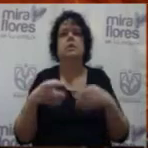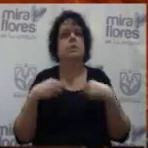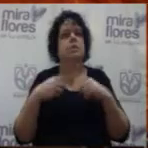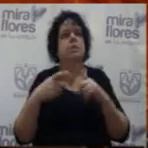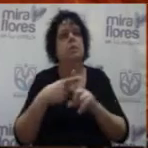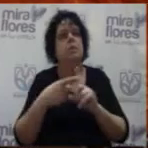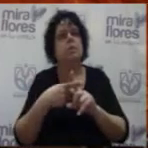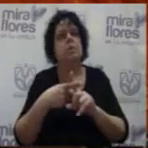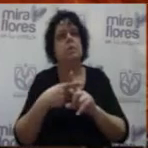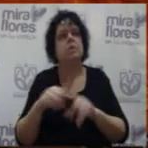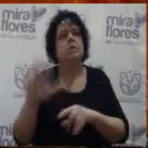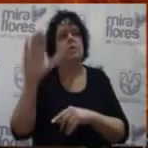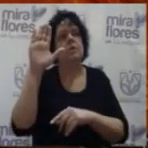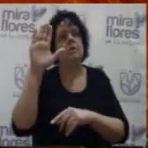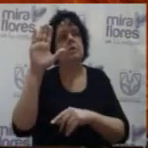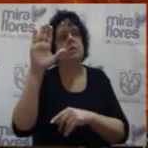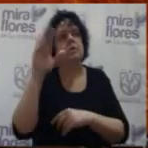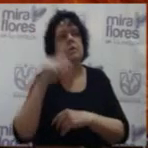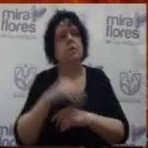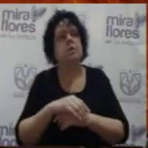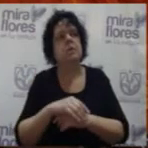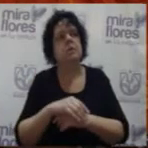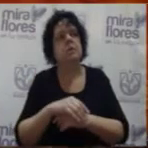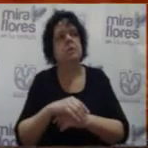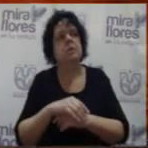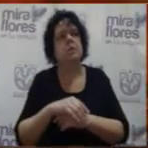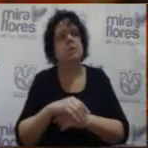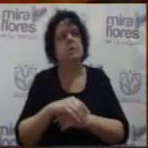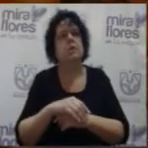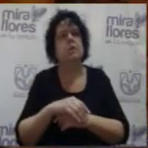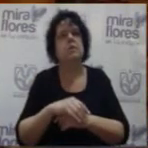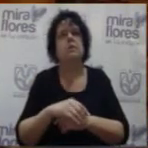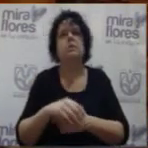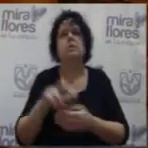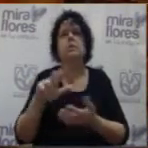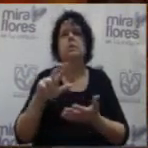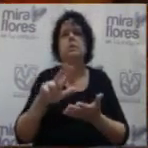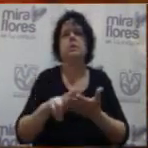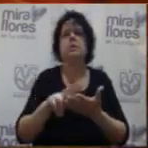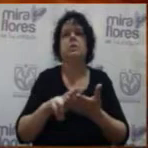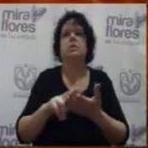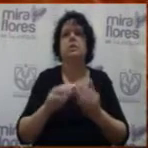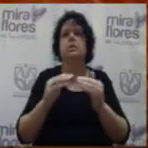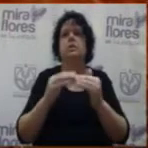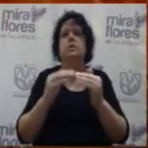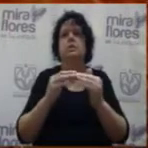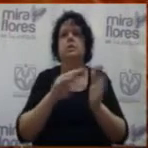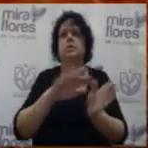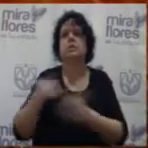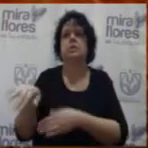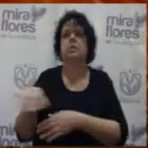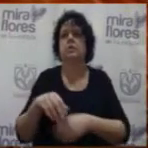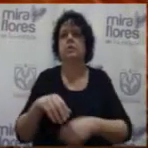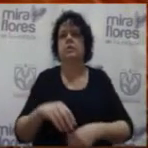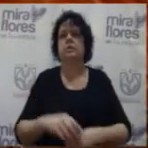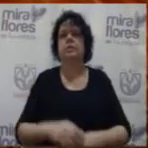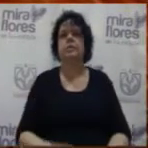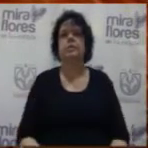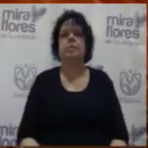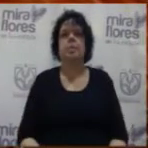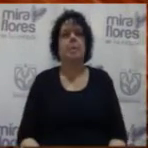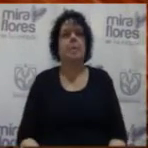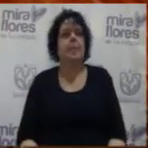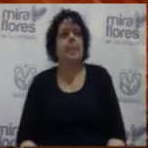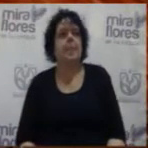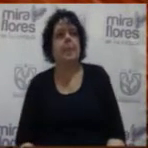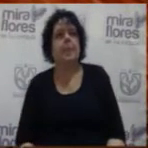el proyecto, si no se expresan en señal de conformidad. Se aprueba por unanimidad de votos. Muchas gracias. Vamos al siguiente punto, por favor.